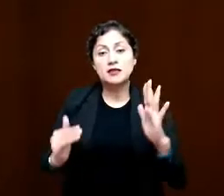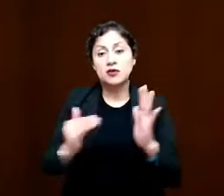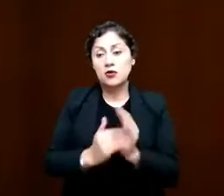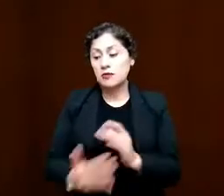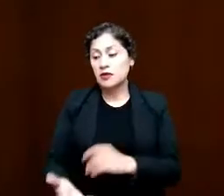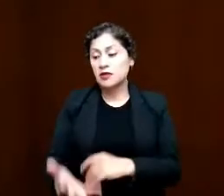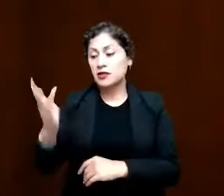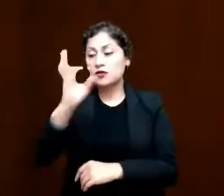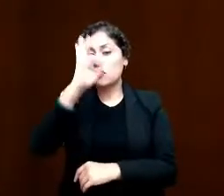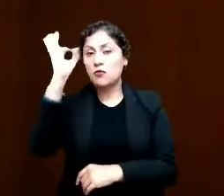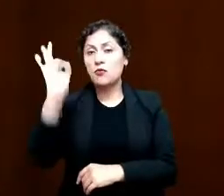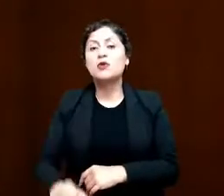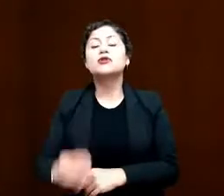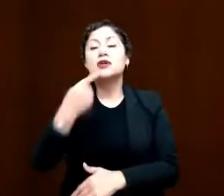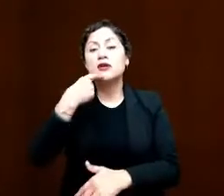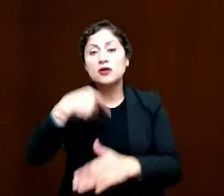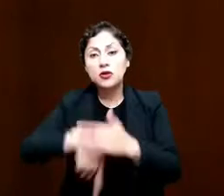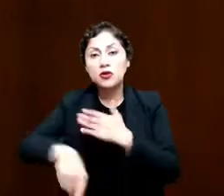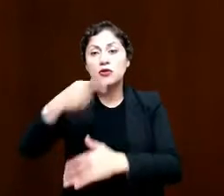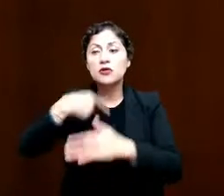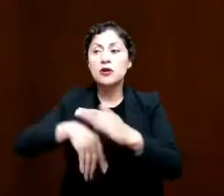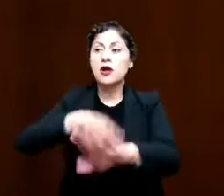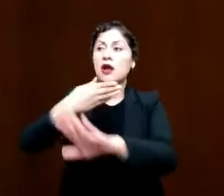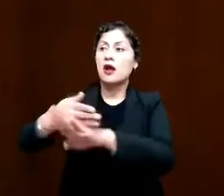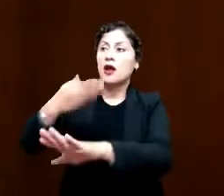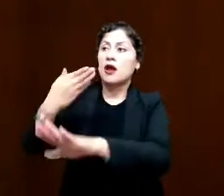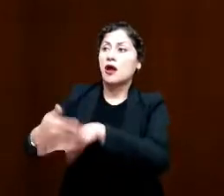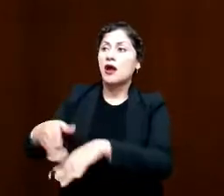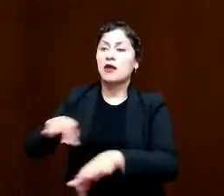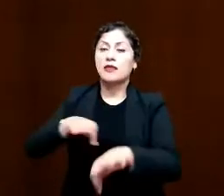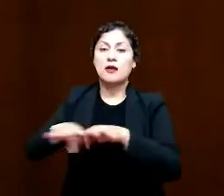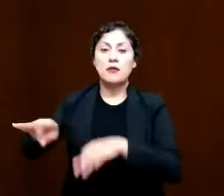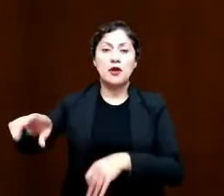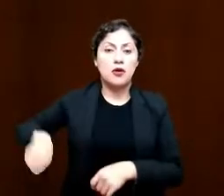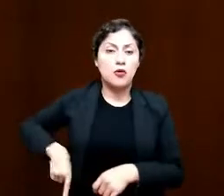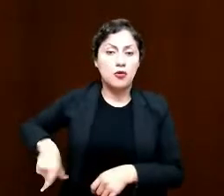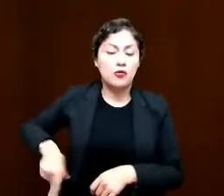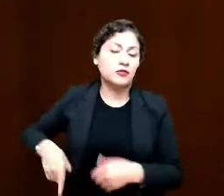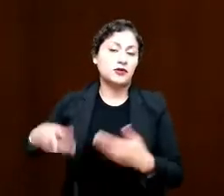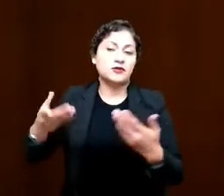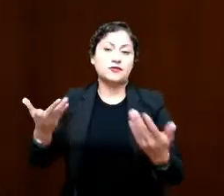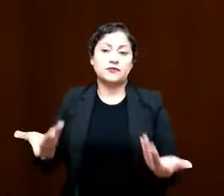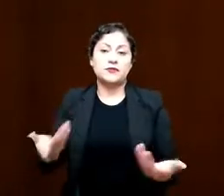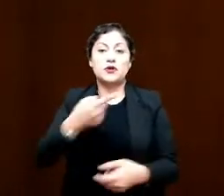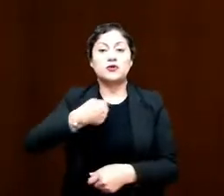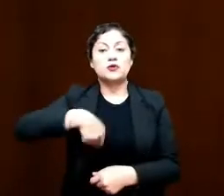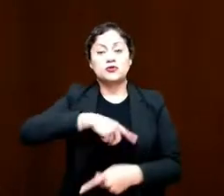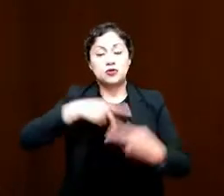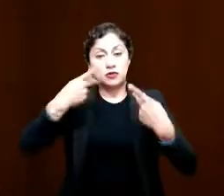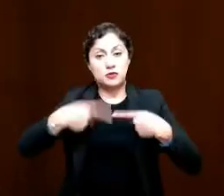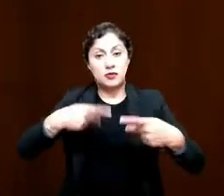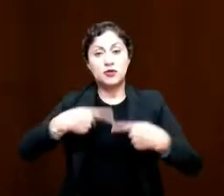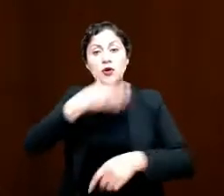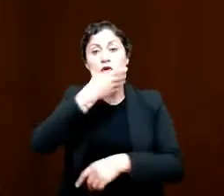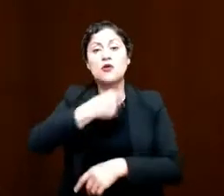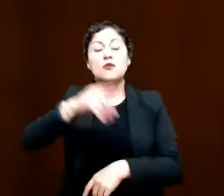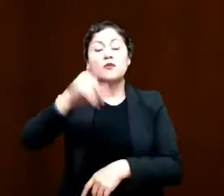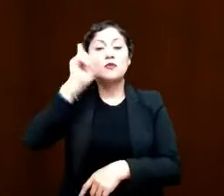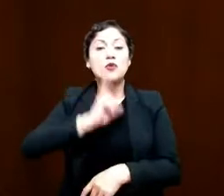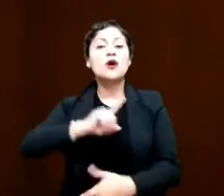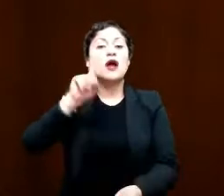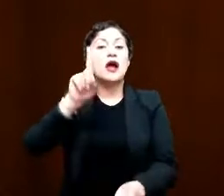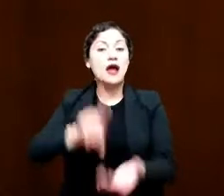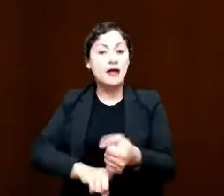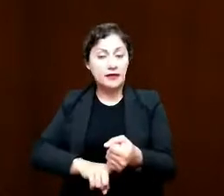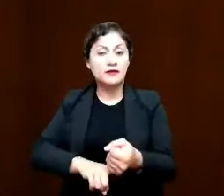denuncias ciudadanas contra funcionarios públicos las y los mexiquenses vivimos en la entidad más feminicida